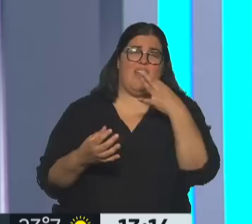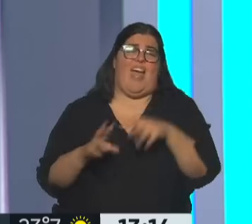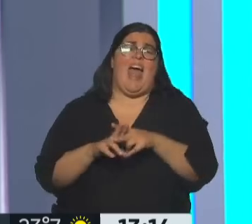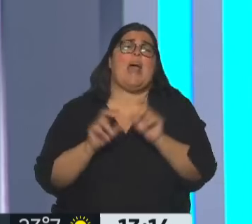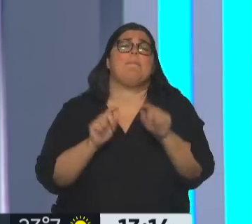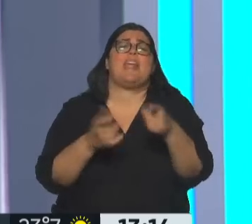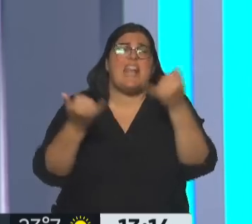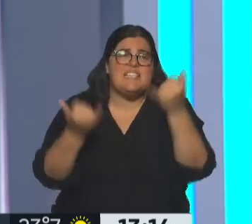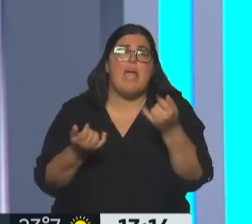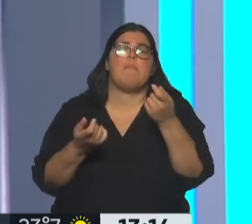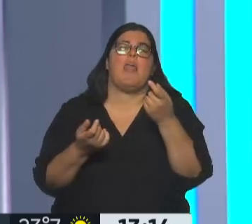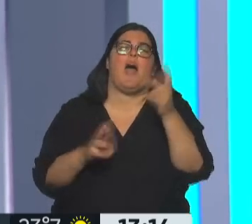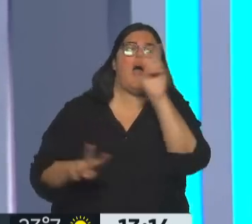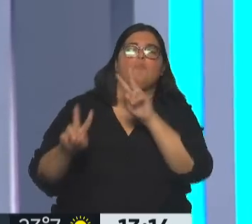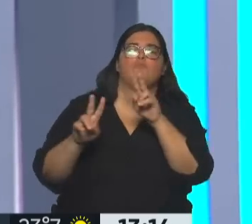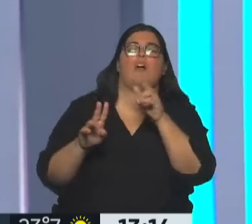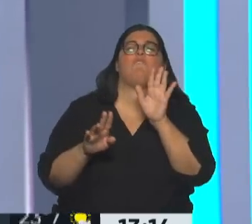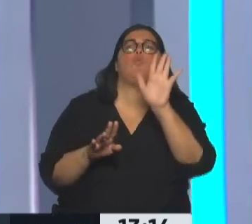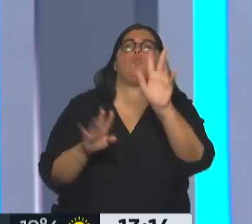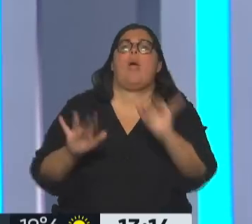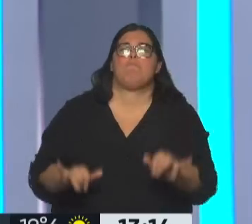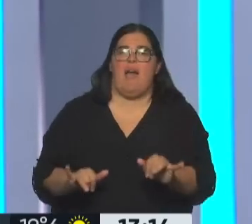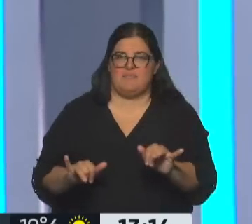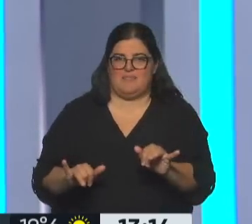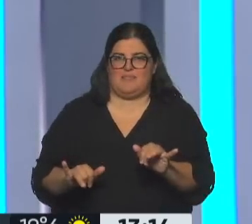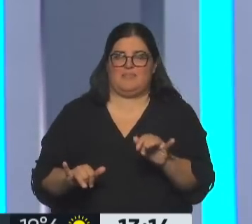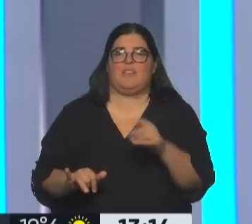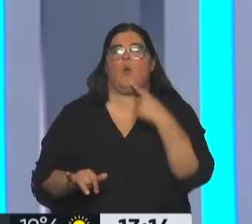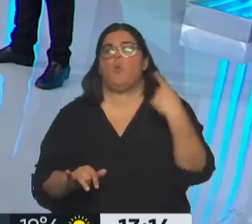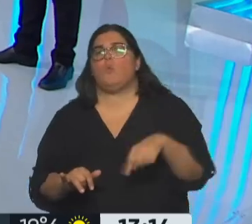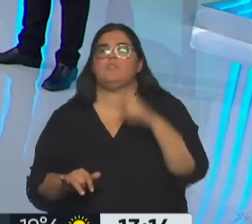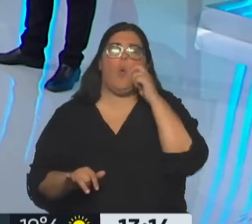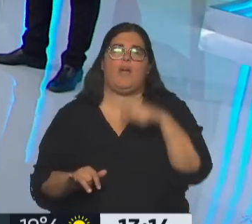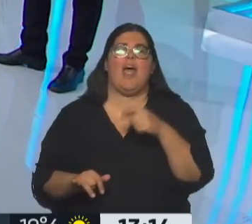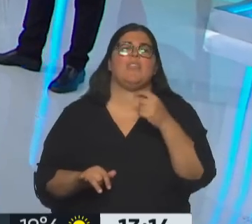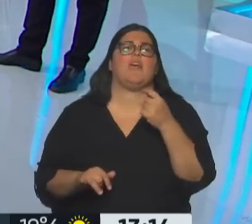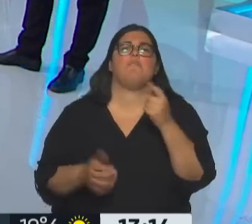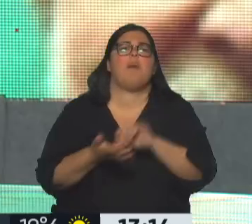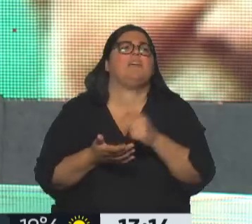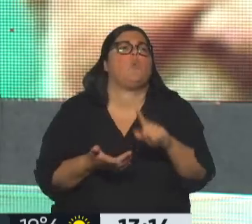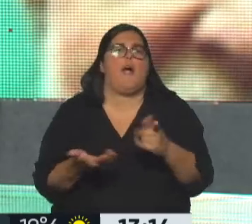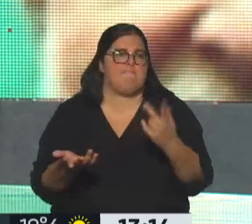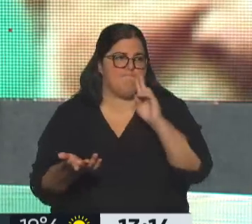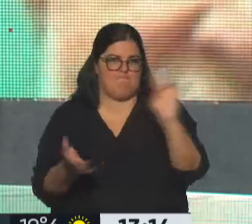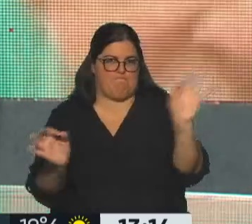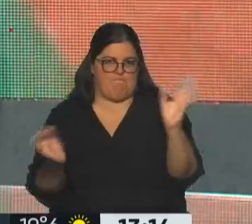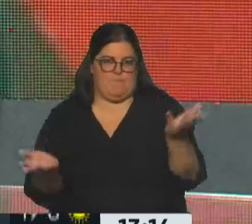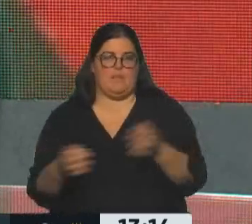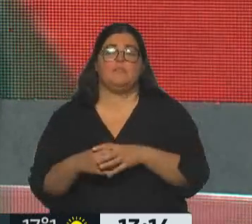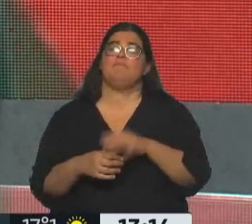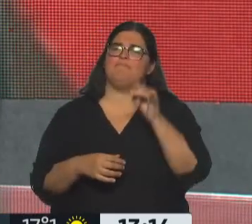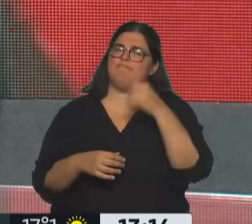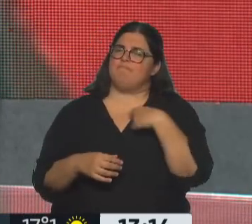para generar la posibilidad de una futura paz entre Ucrania y Rusia, Alejandra. Claro, es que en realidad creo que peor es